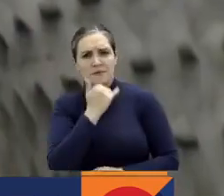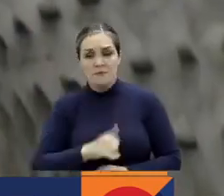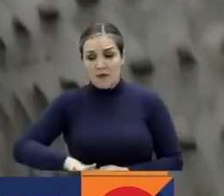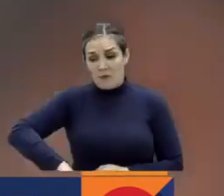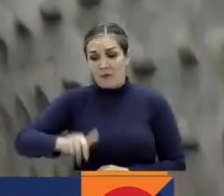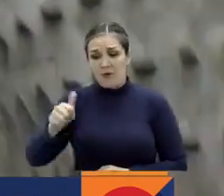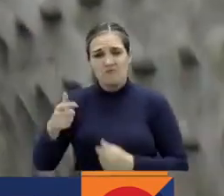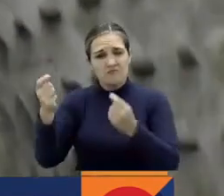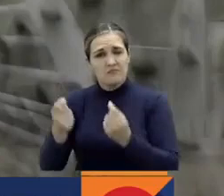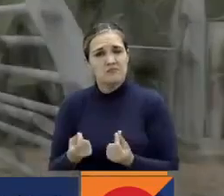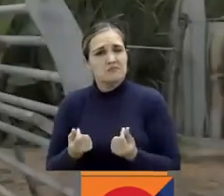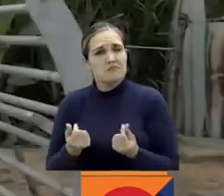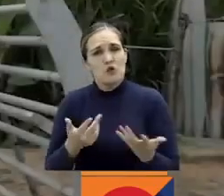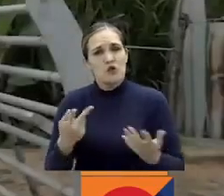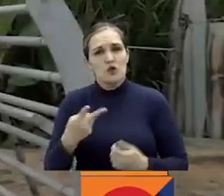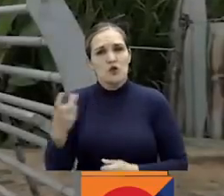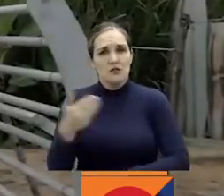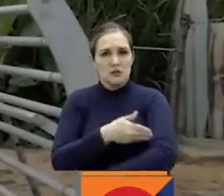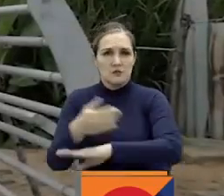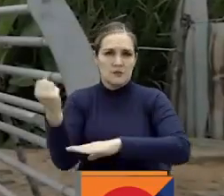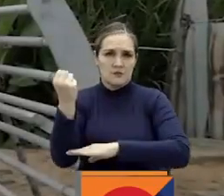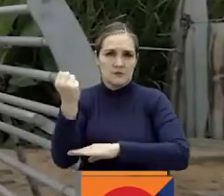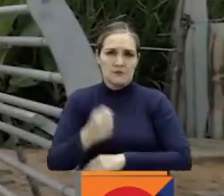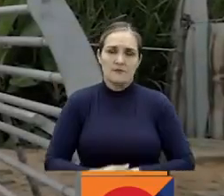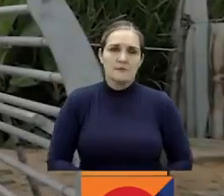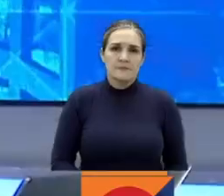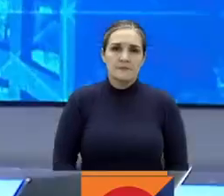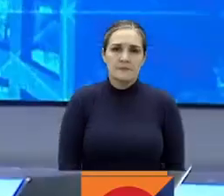está evaluado por 200 millones de pesos.